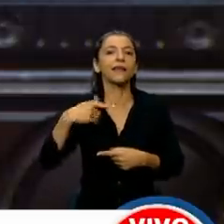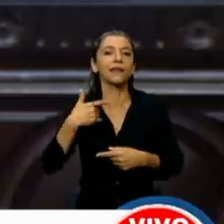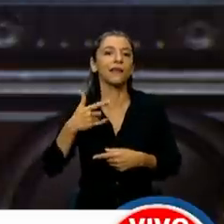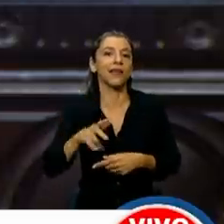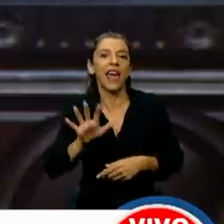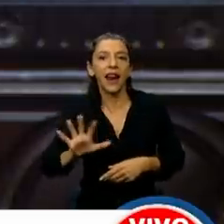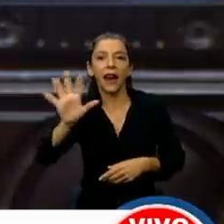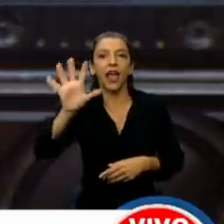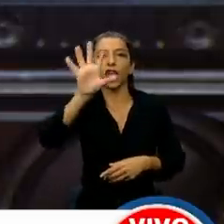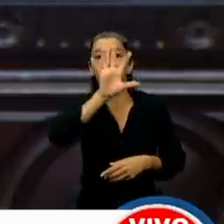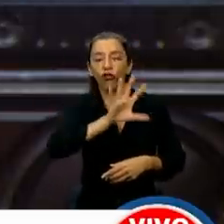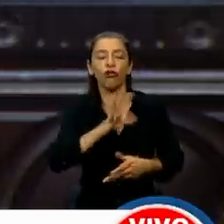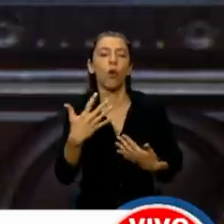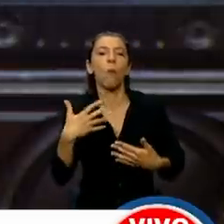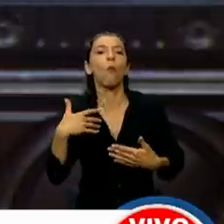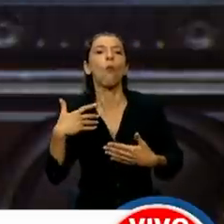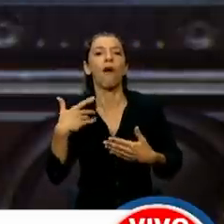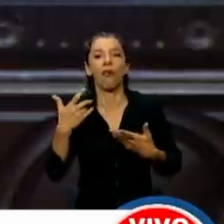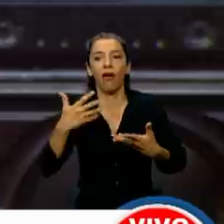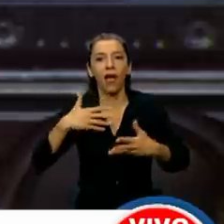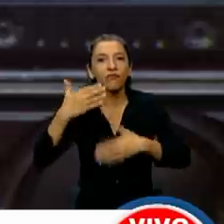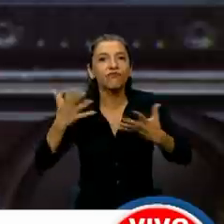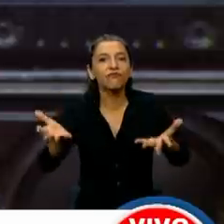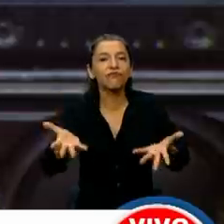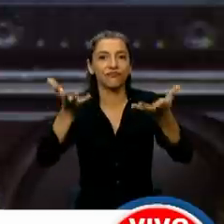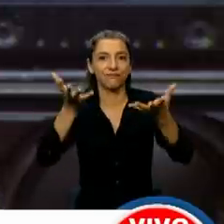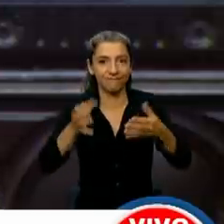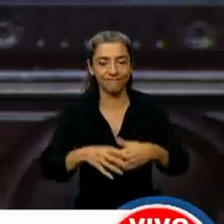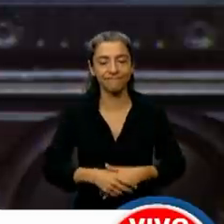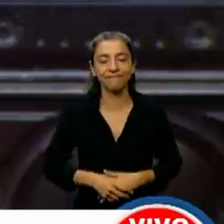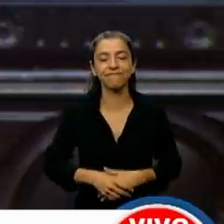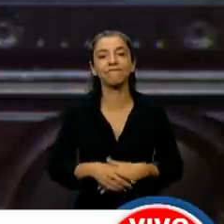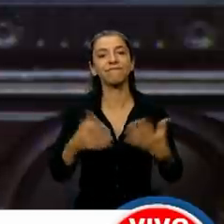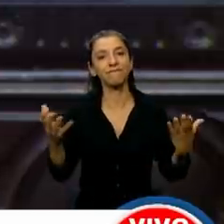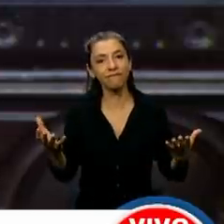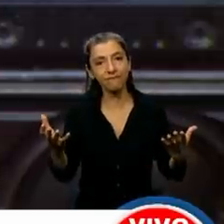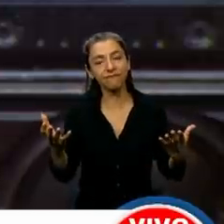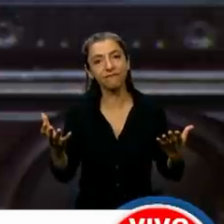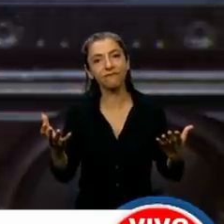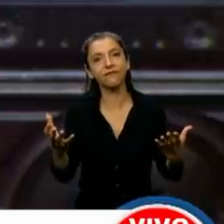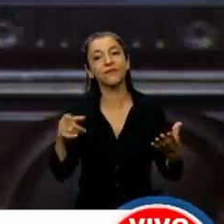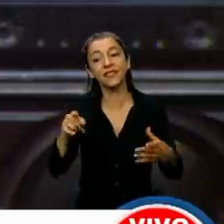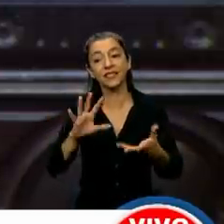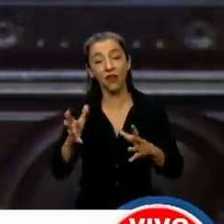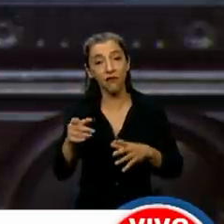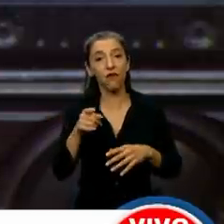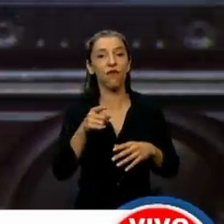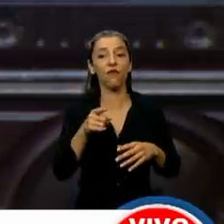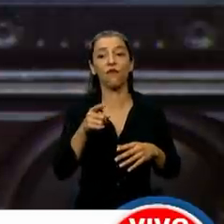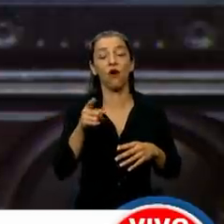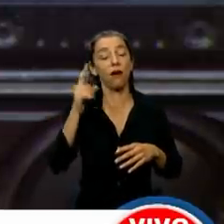de donde se está realizando la obra pública entonces con esto y con este presupuesto